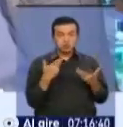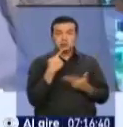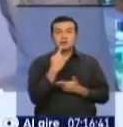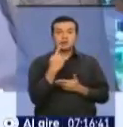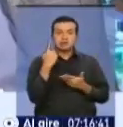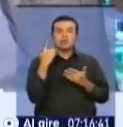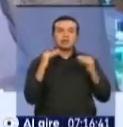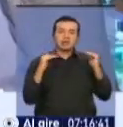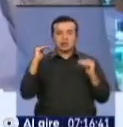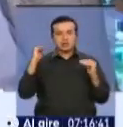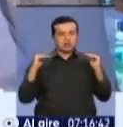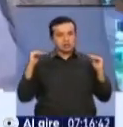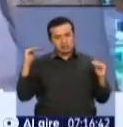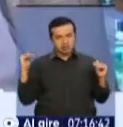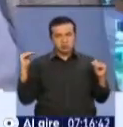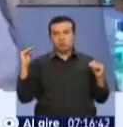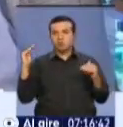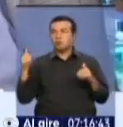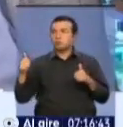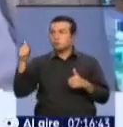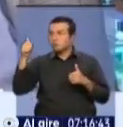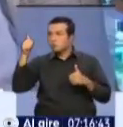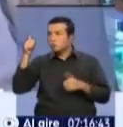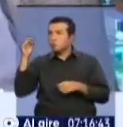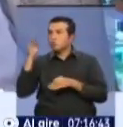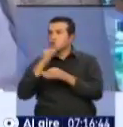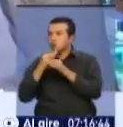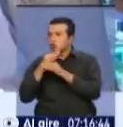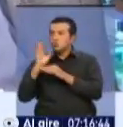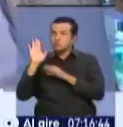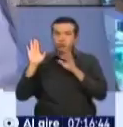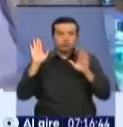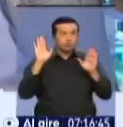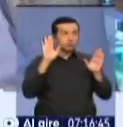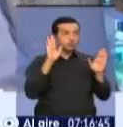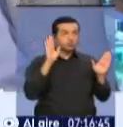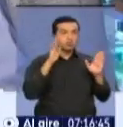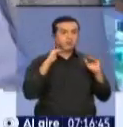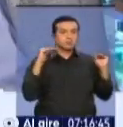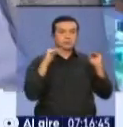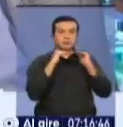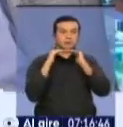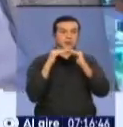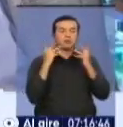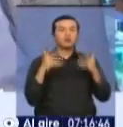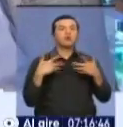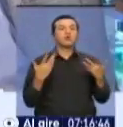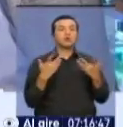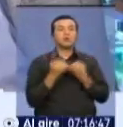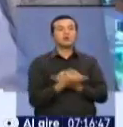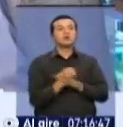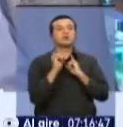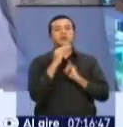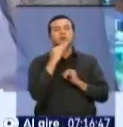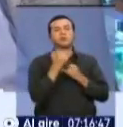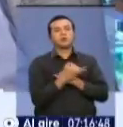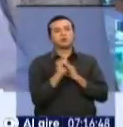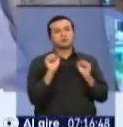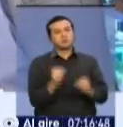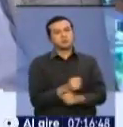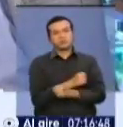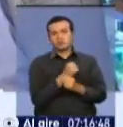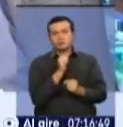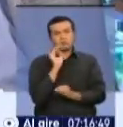del equilibrio entre las funciones del Estado. ¿Cómo blindar esa autonomía? ¿Cómo blindar esa independencia? Porque tampoco hay